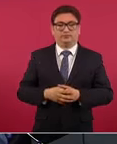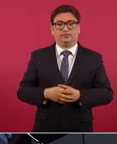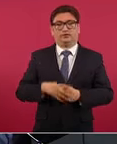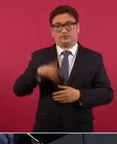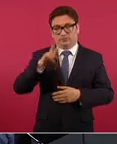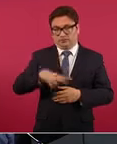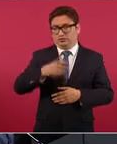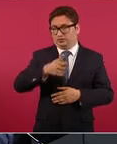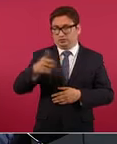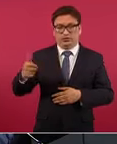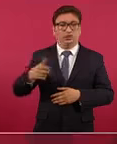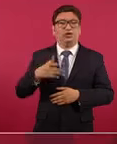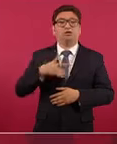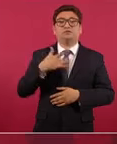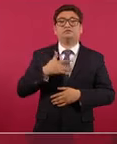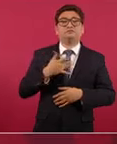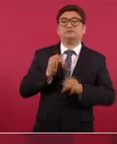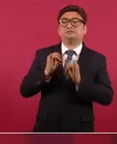individualistas